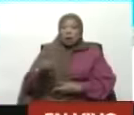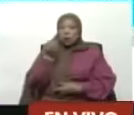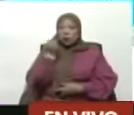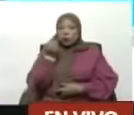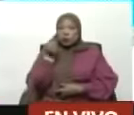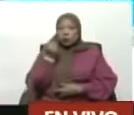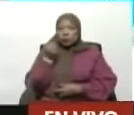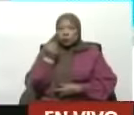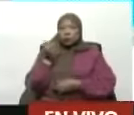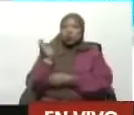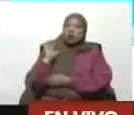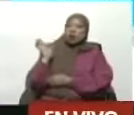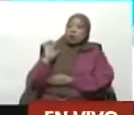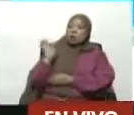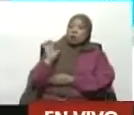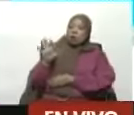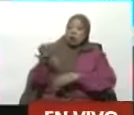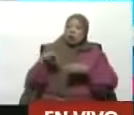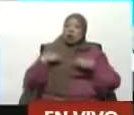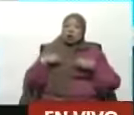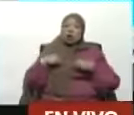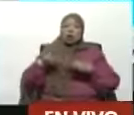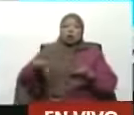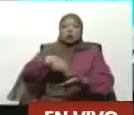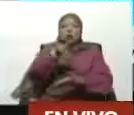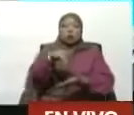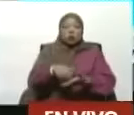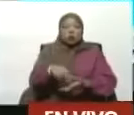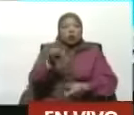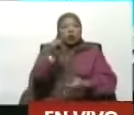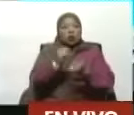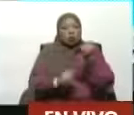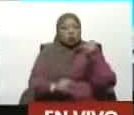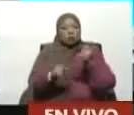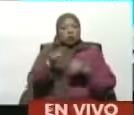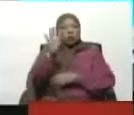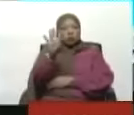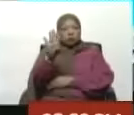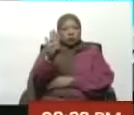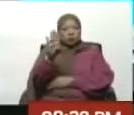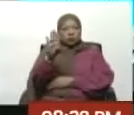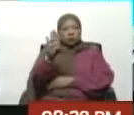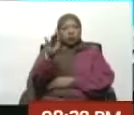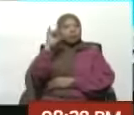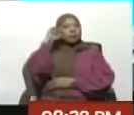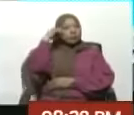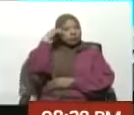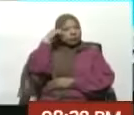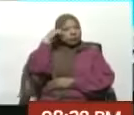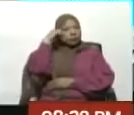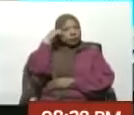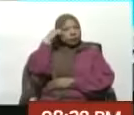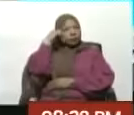Asamblea Nacional, confundieron gente, ¿verdad? ¿Se acuerdan la última manito? ¿Se acuerdan?